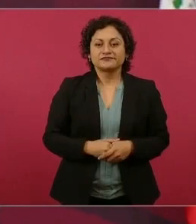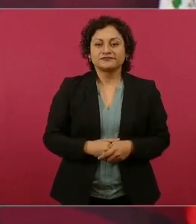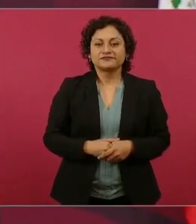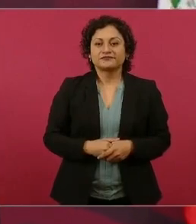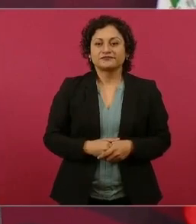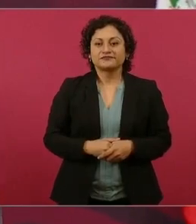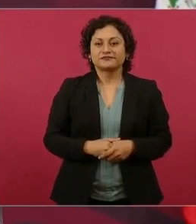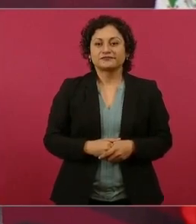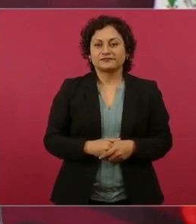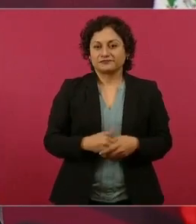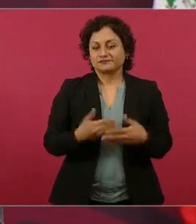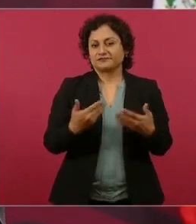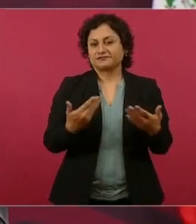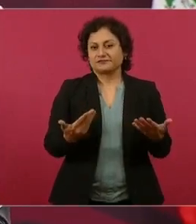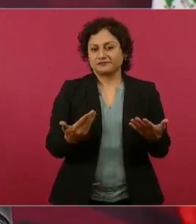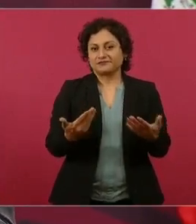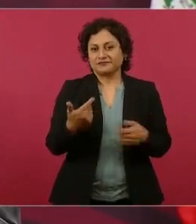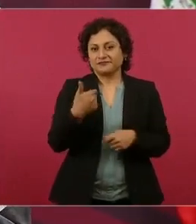somos un Estado laico.